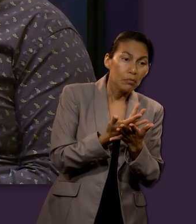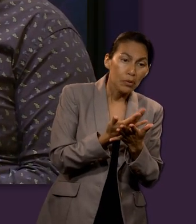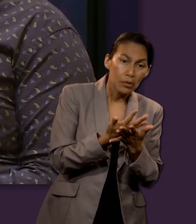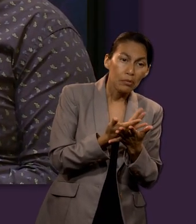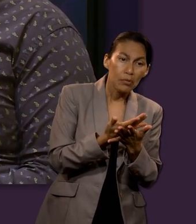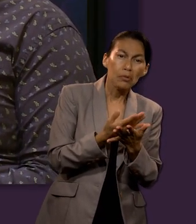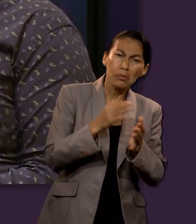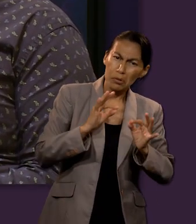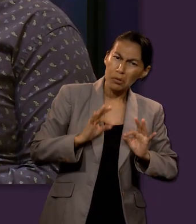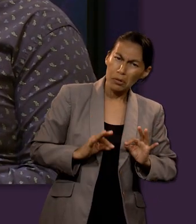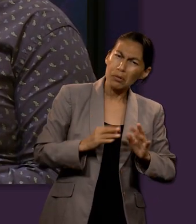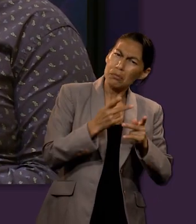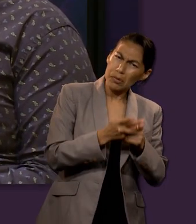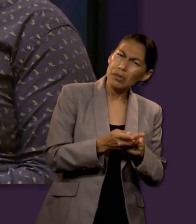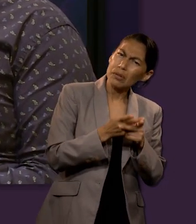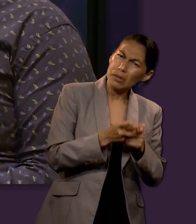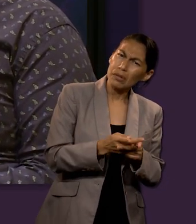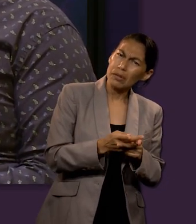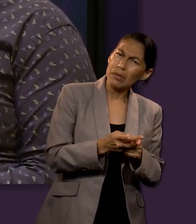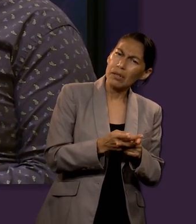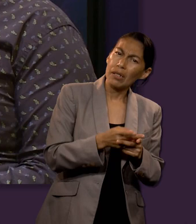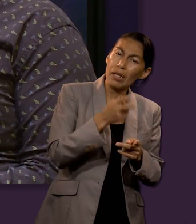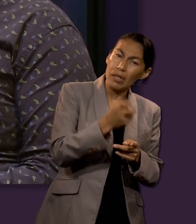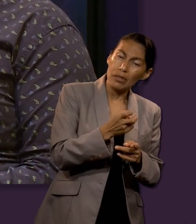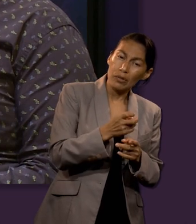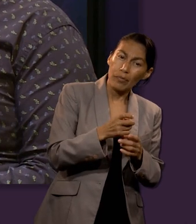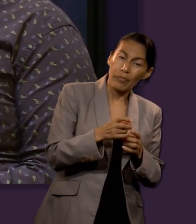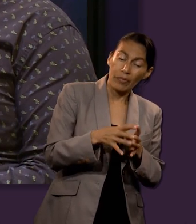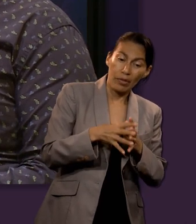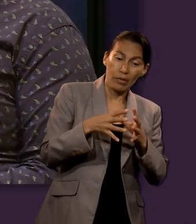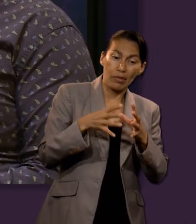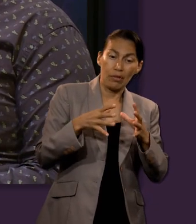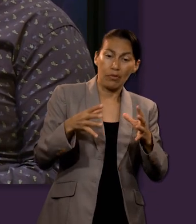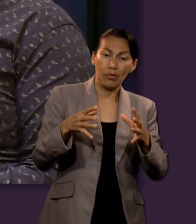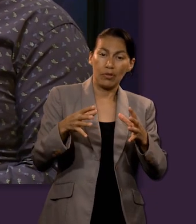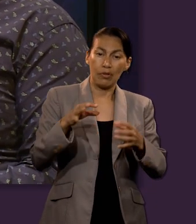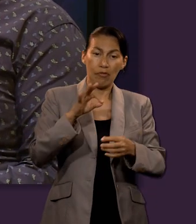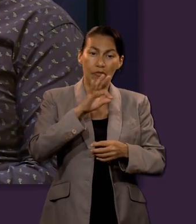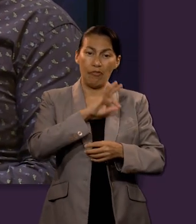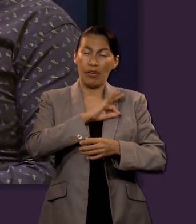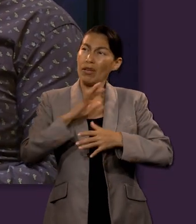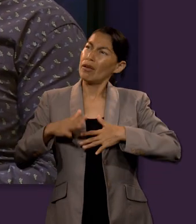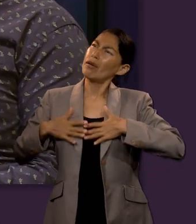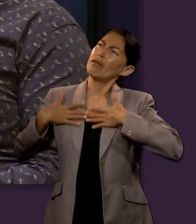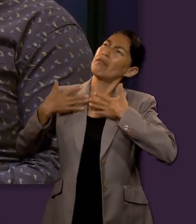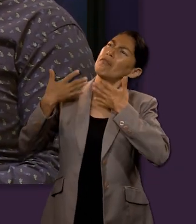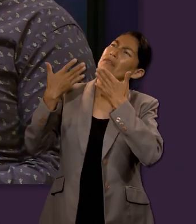nos hace espiritualmente fuertes y cuando nosotros somos capaces de esperar pacientemente